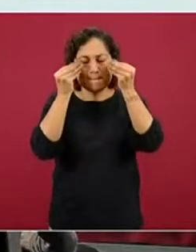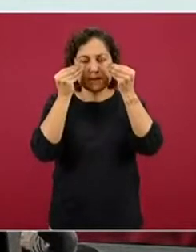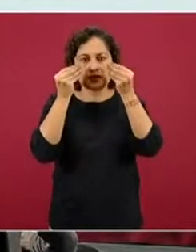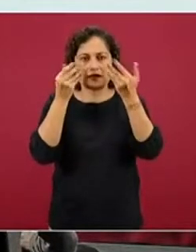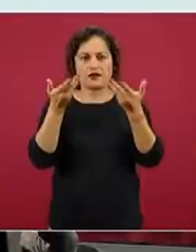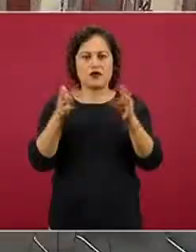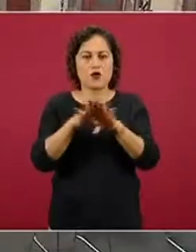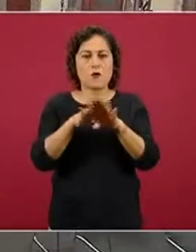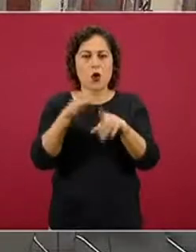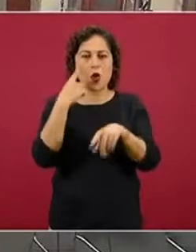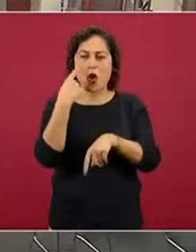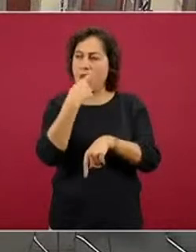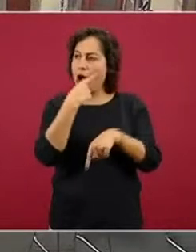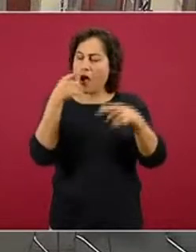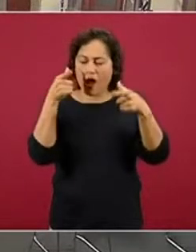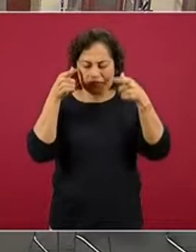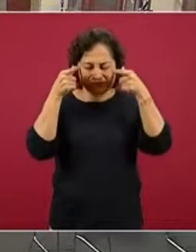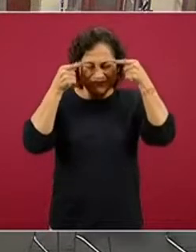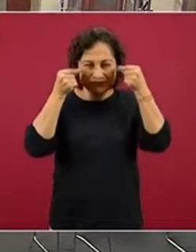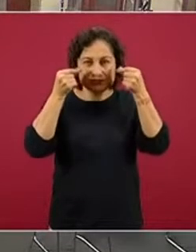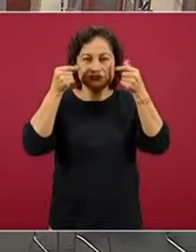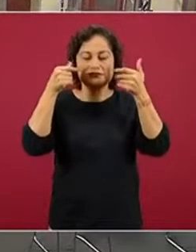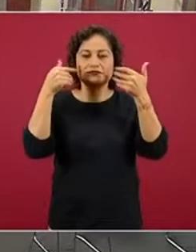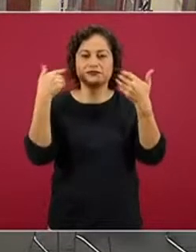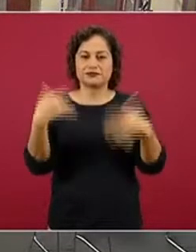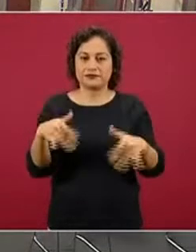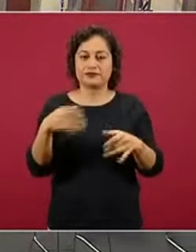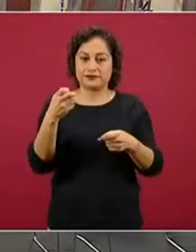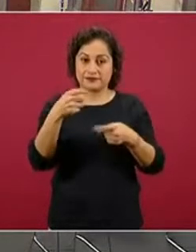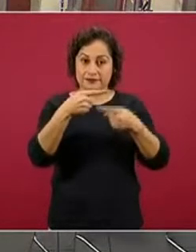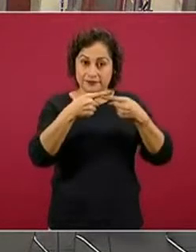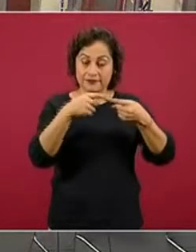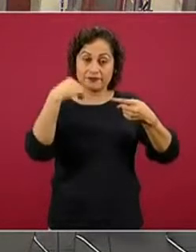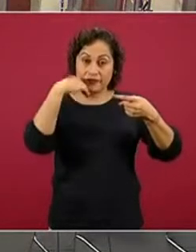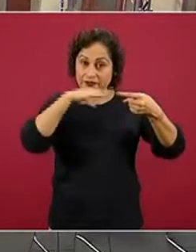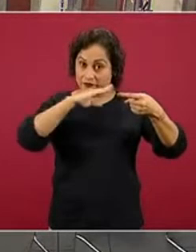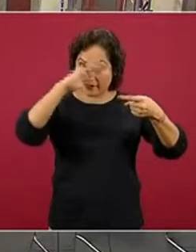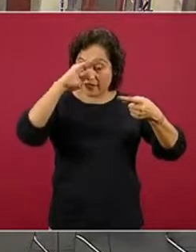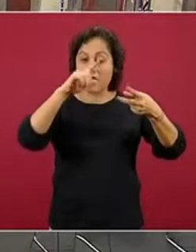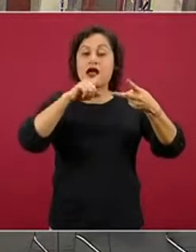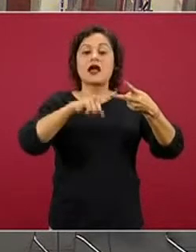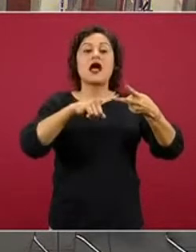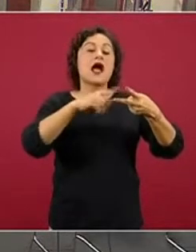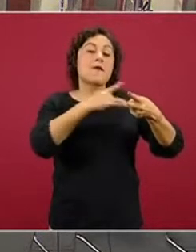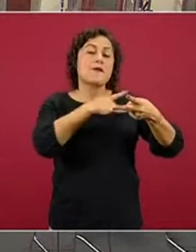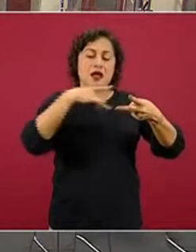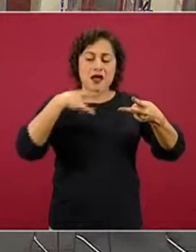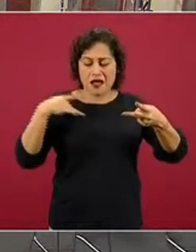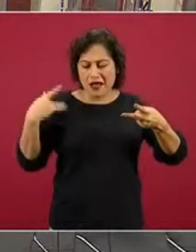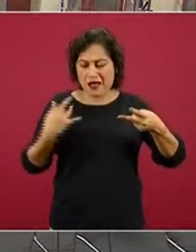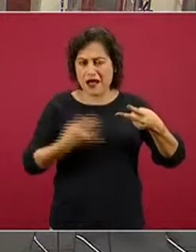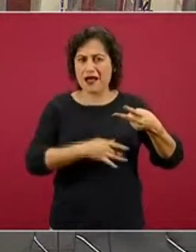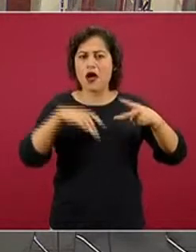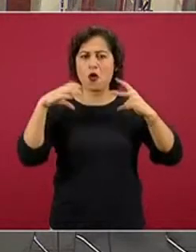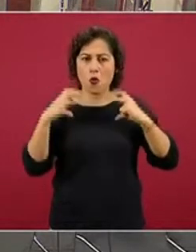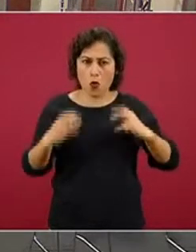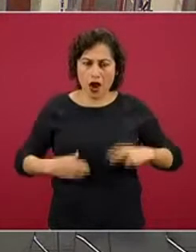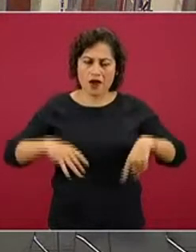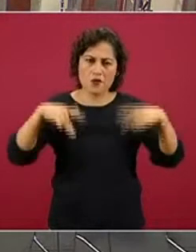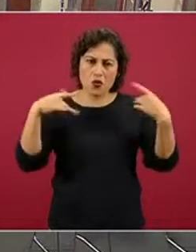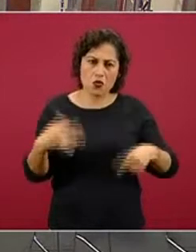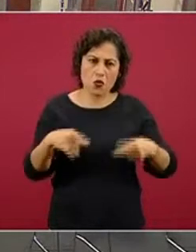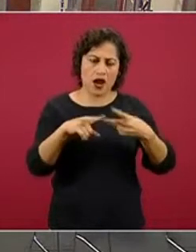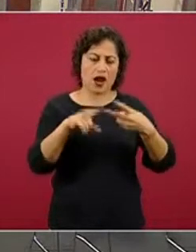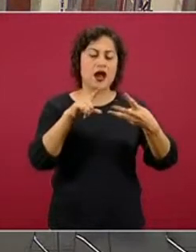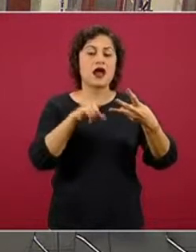toda esta suma de sintomatología, fiebre, dolor muscular, dolor de articulaciones, dolor de ojo, dolor de cabeza, me